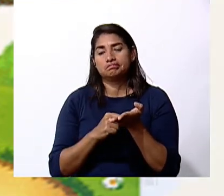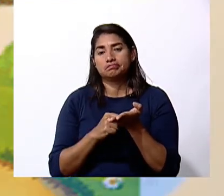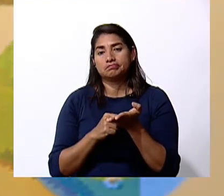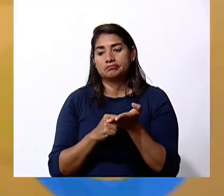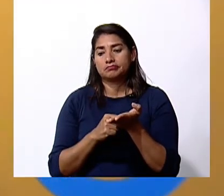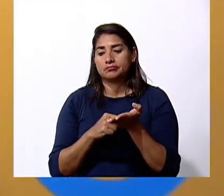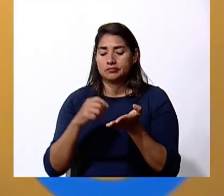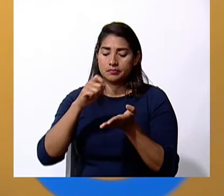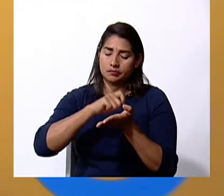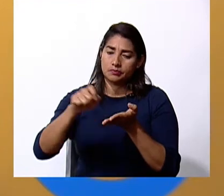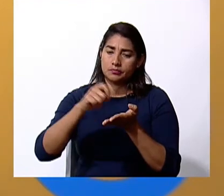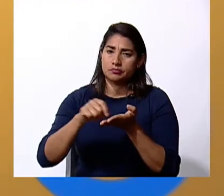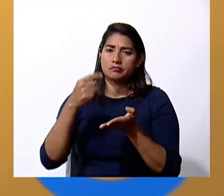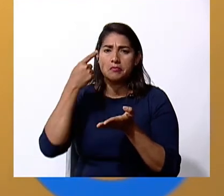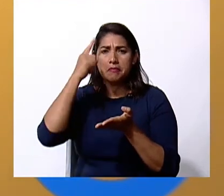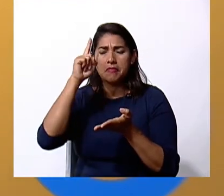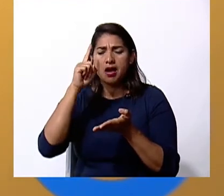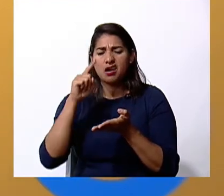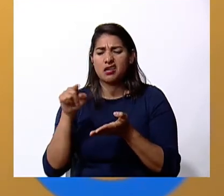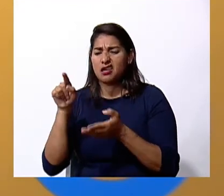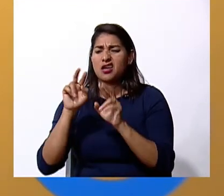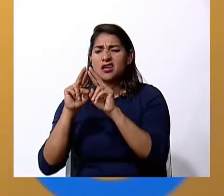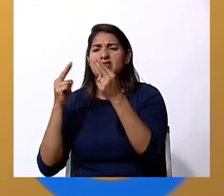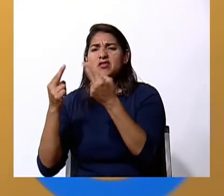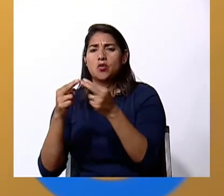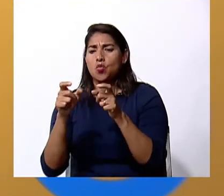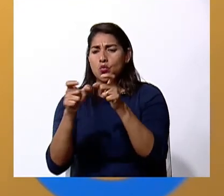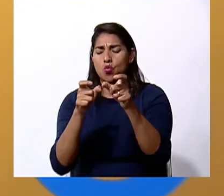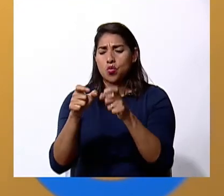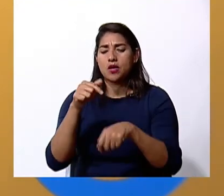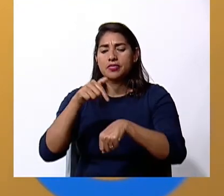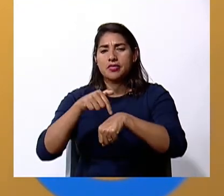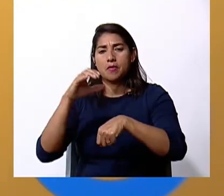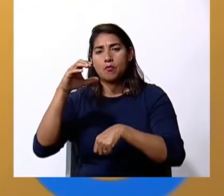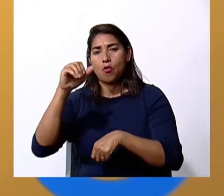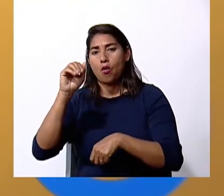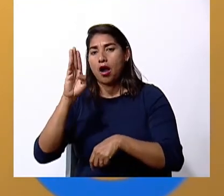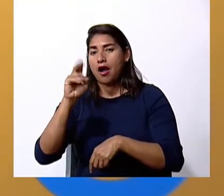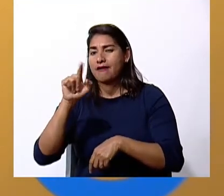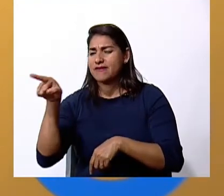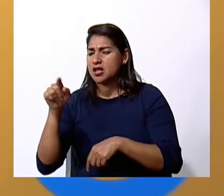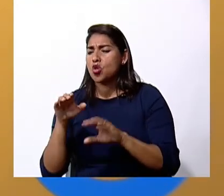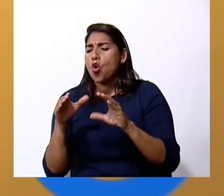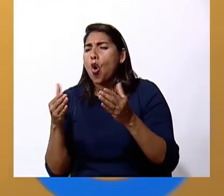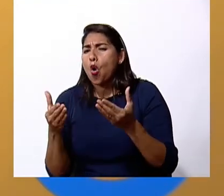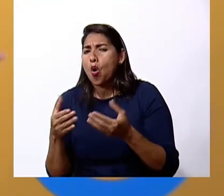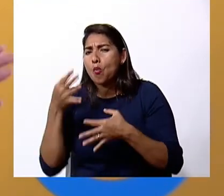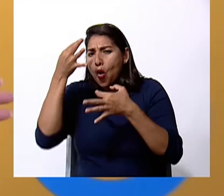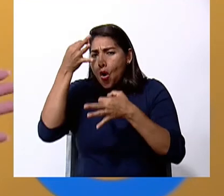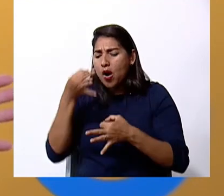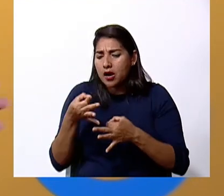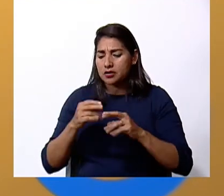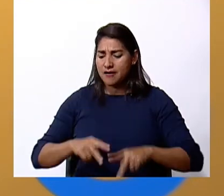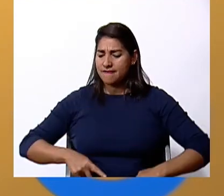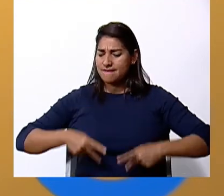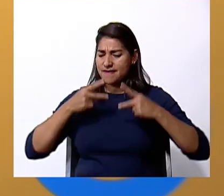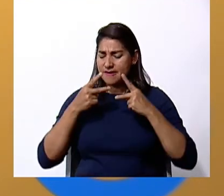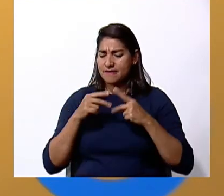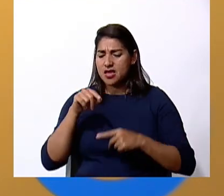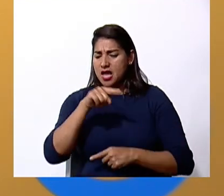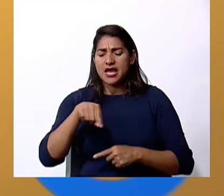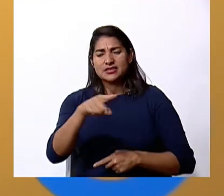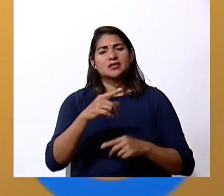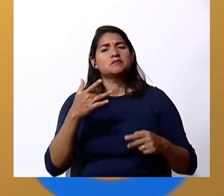que le vas a hacer al cabildo, si vivieras en esa época colonial. ¿Cómo crees vos que vivía la gente ahí? ¿Cómo